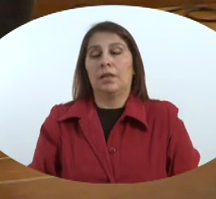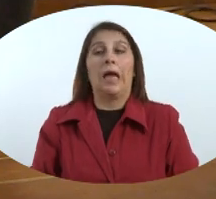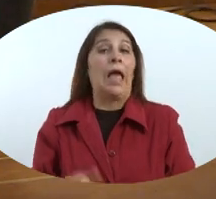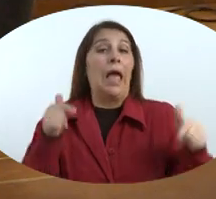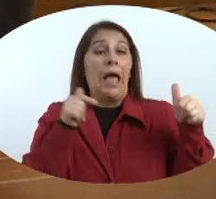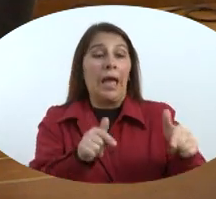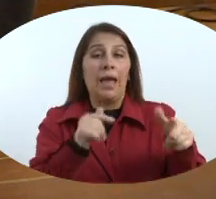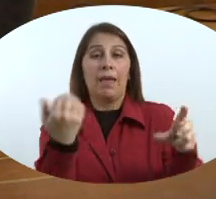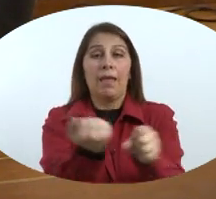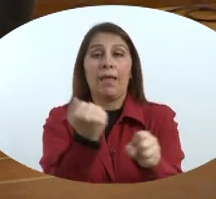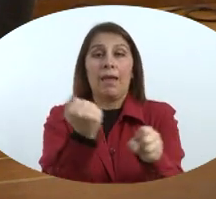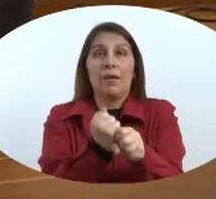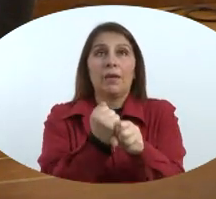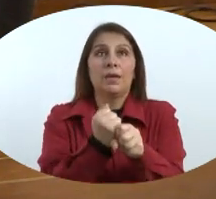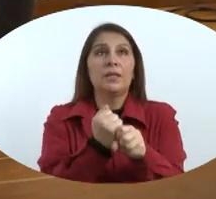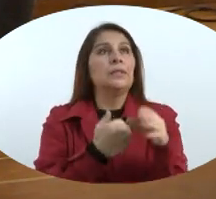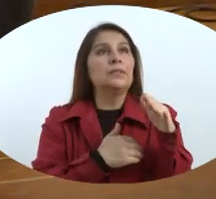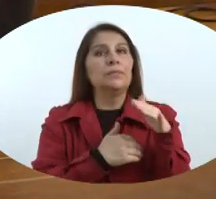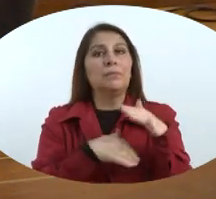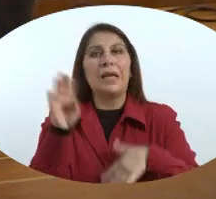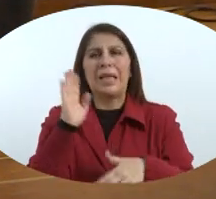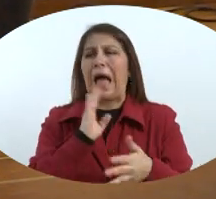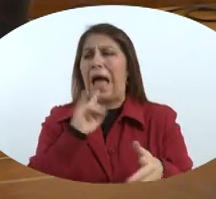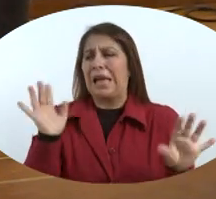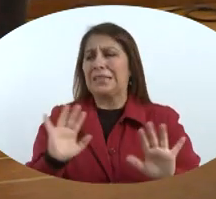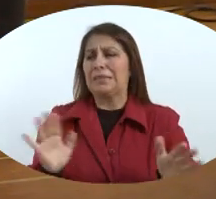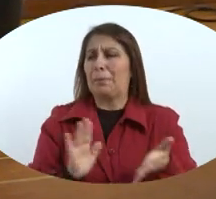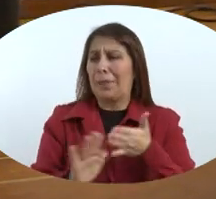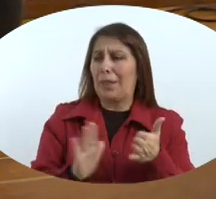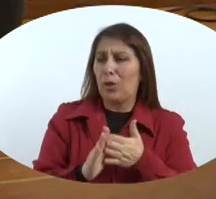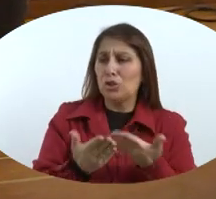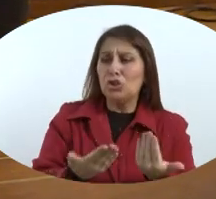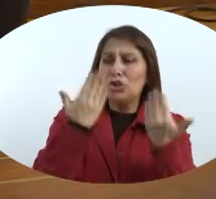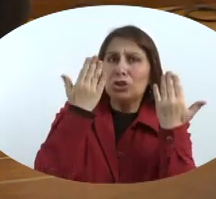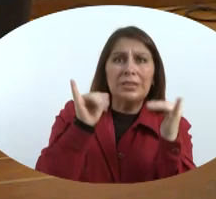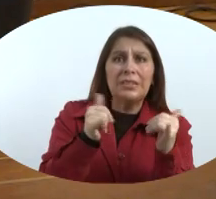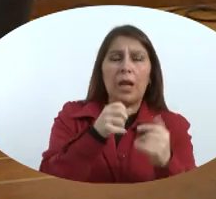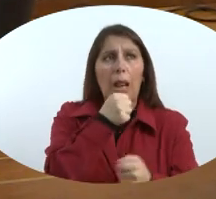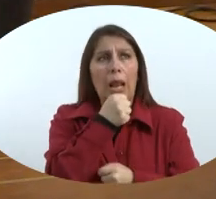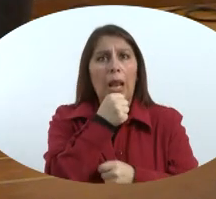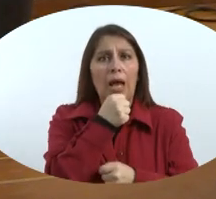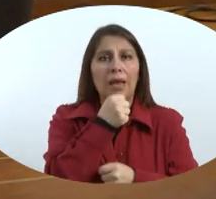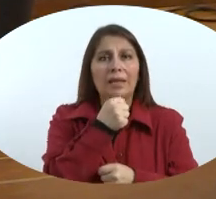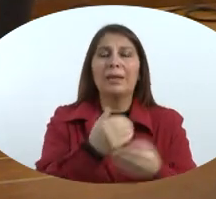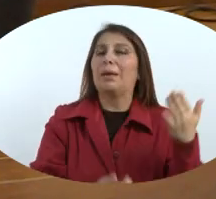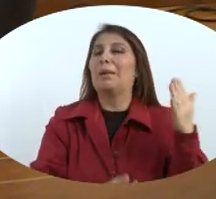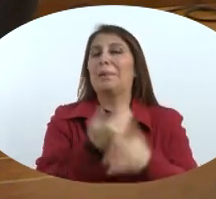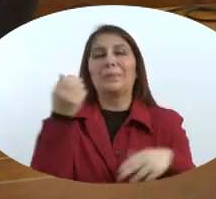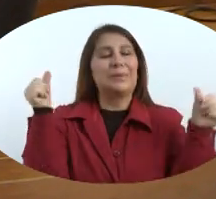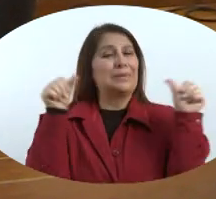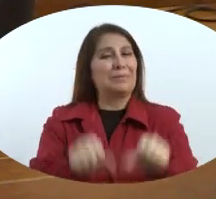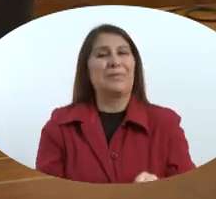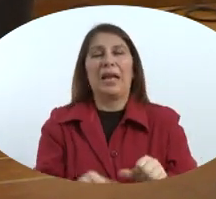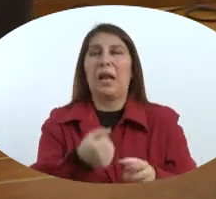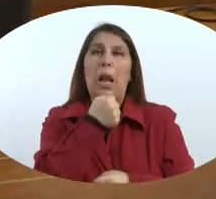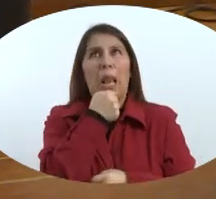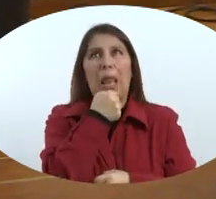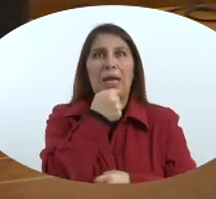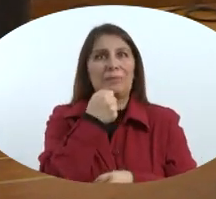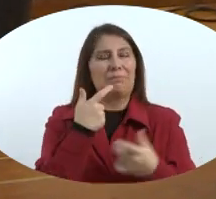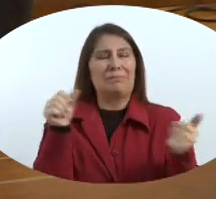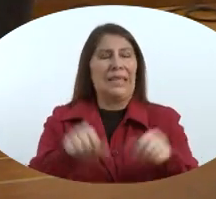es más un acto más para el perdón si ve que si sirve comenzamos mal la segunda parte de la